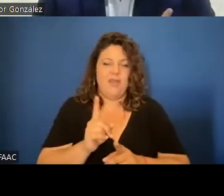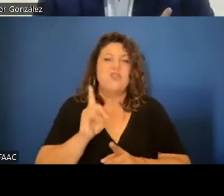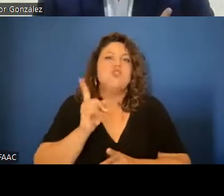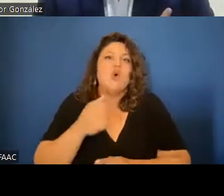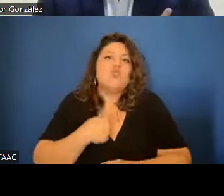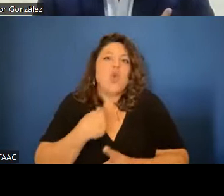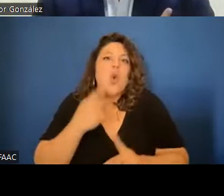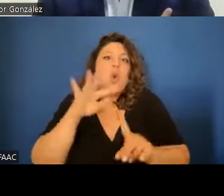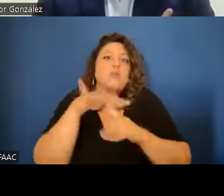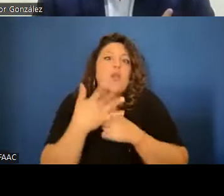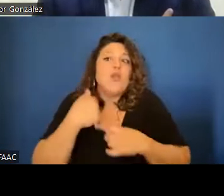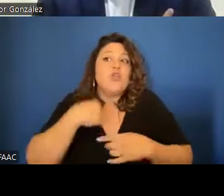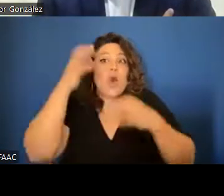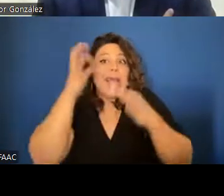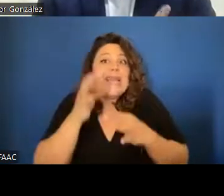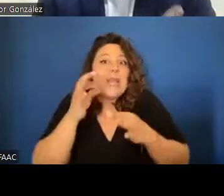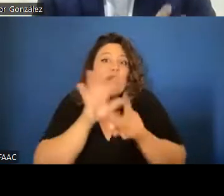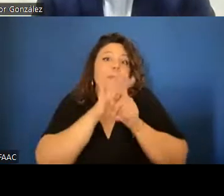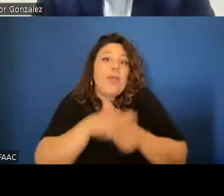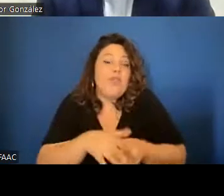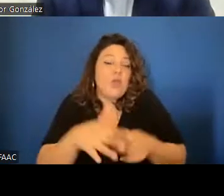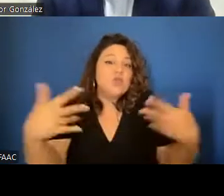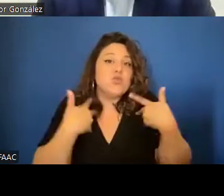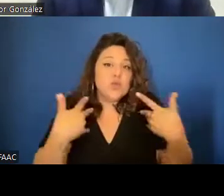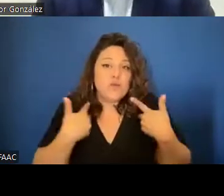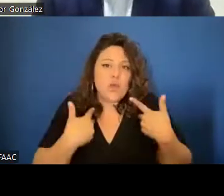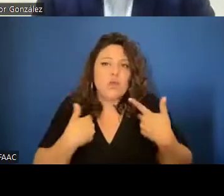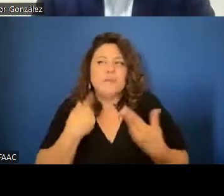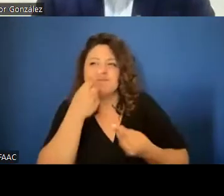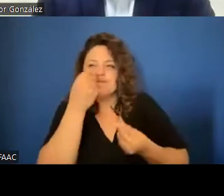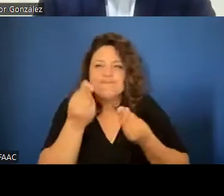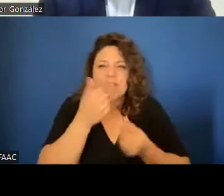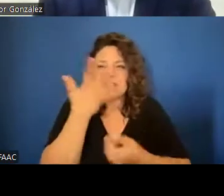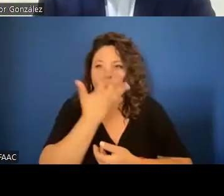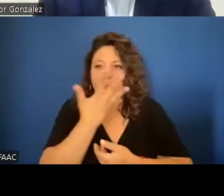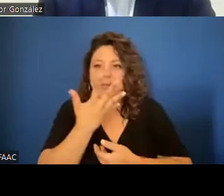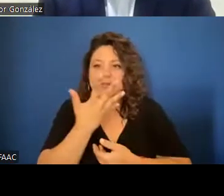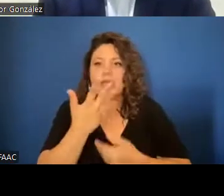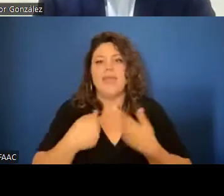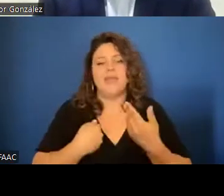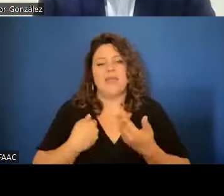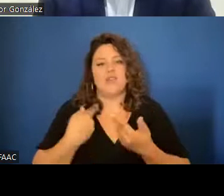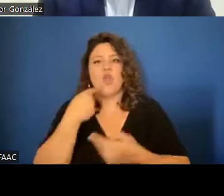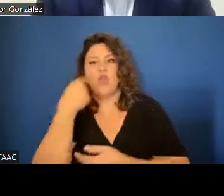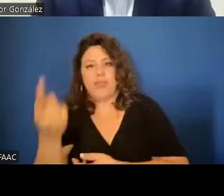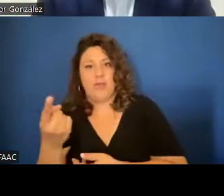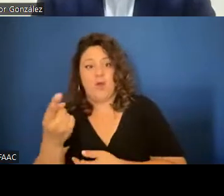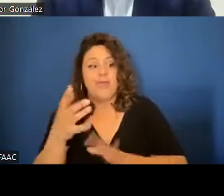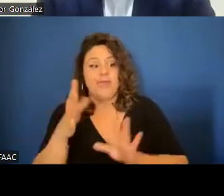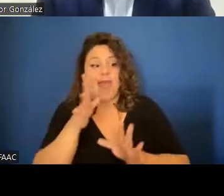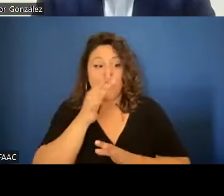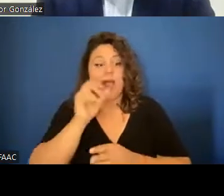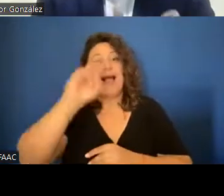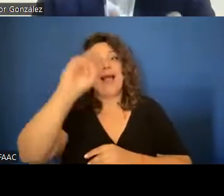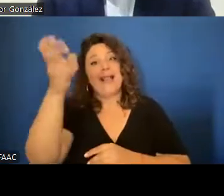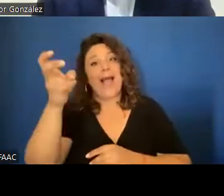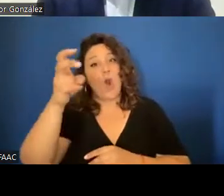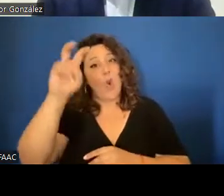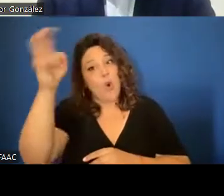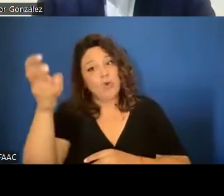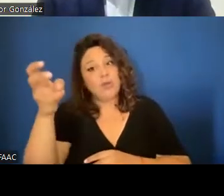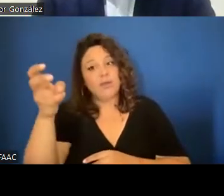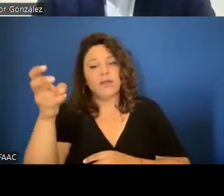Sí, coincido mucho con esta última conclusión que mencionaba sobre la reacción de la propia